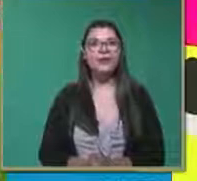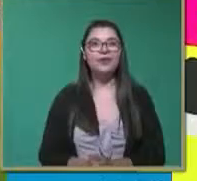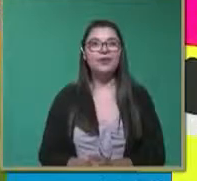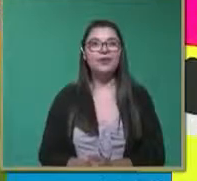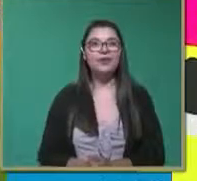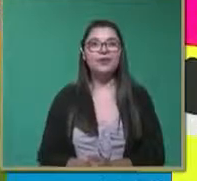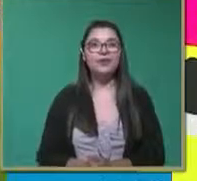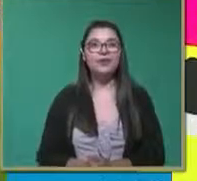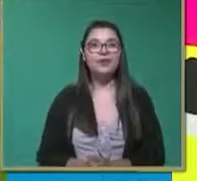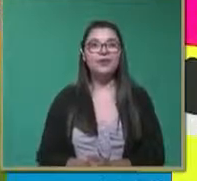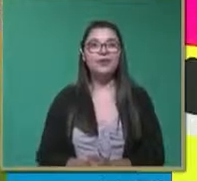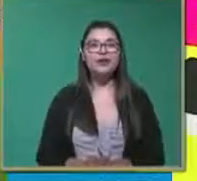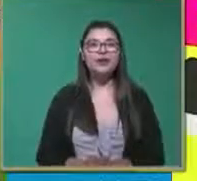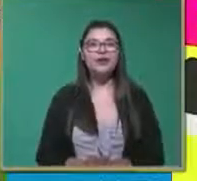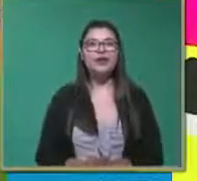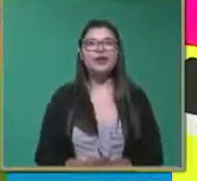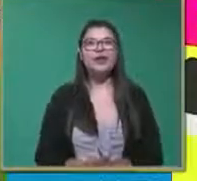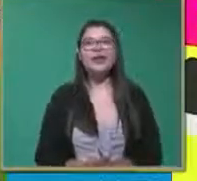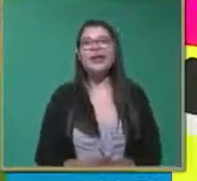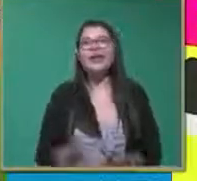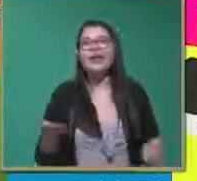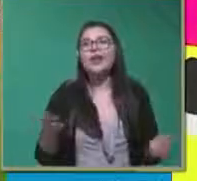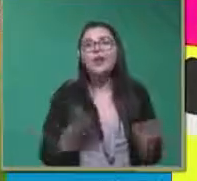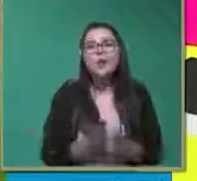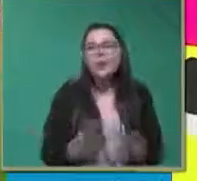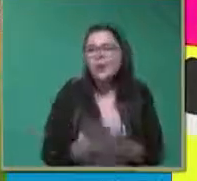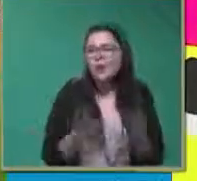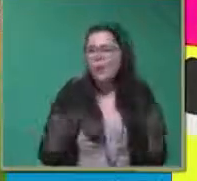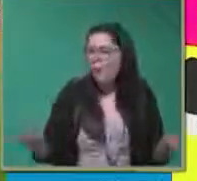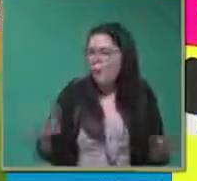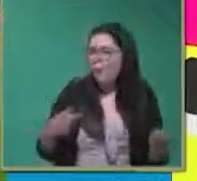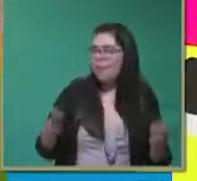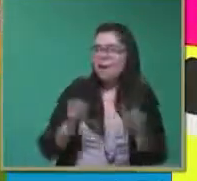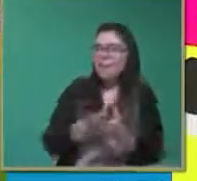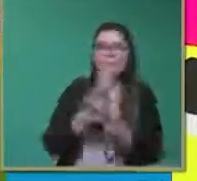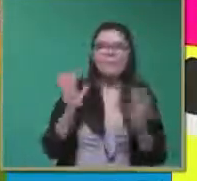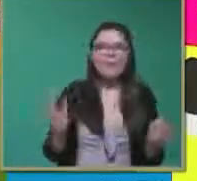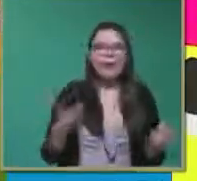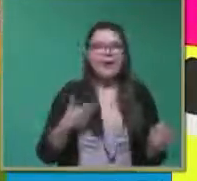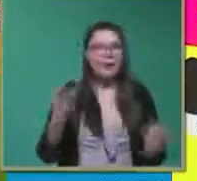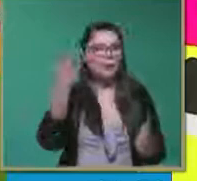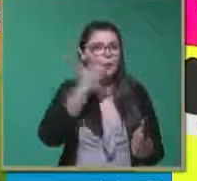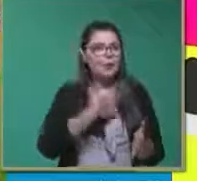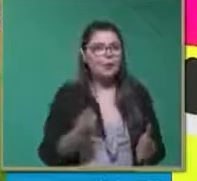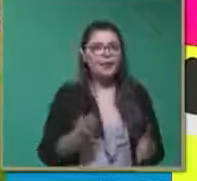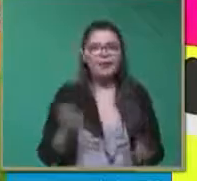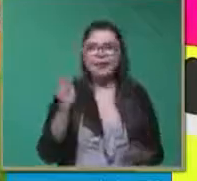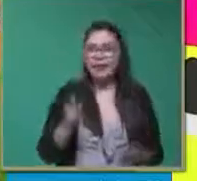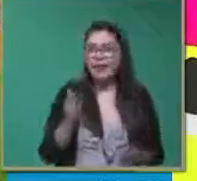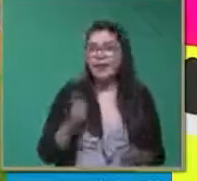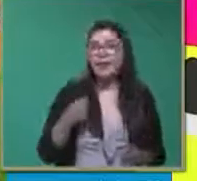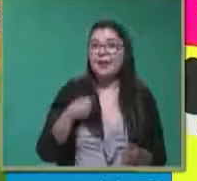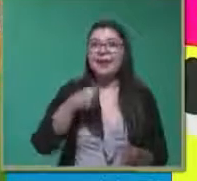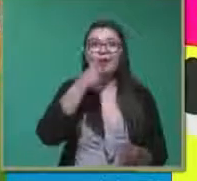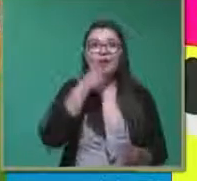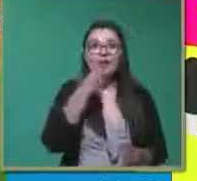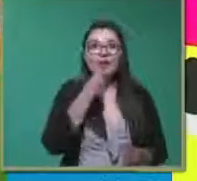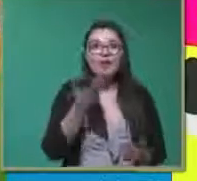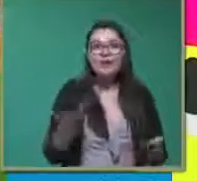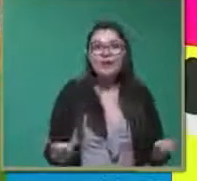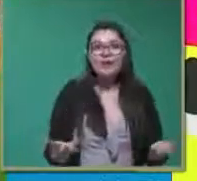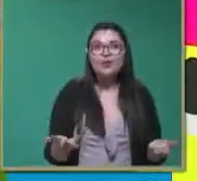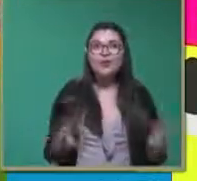Pues... ¿Qué onda, Marielena? La magia es increíble y sobre todo en los niños, ¿verdad? Siempre ellos